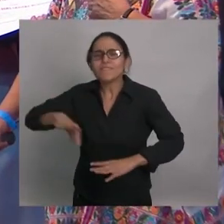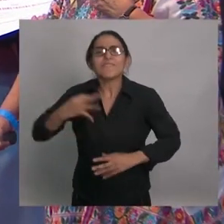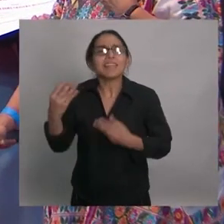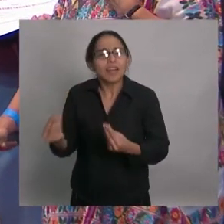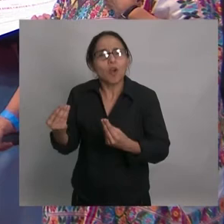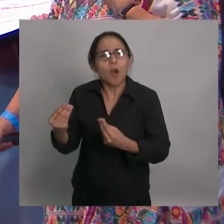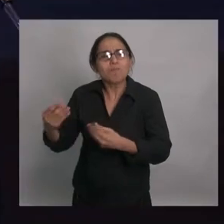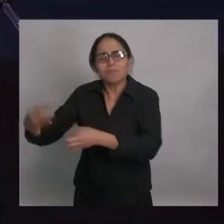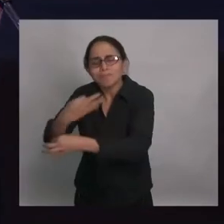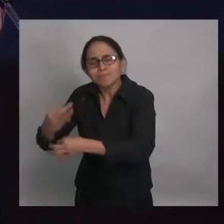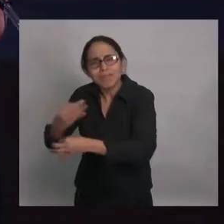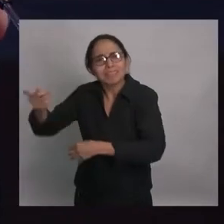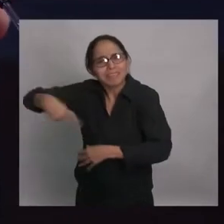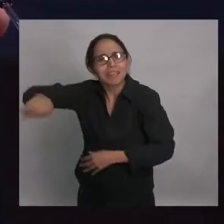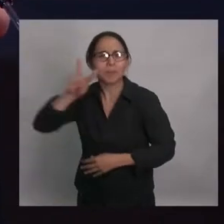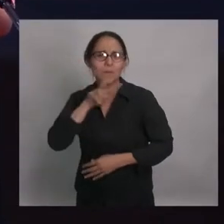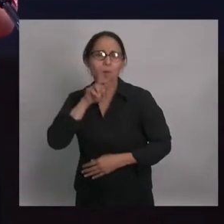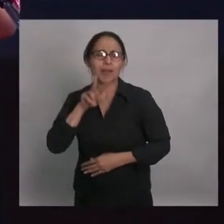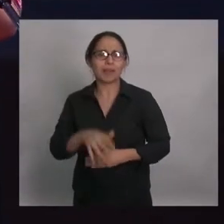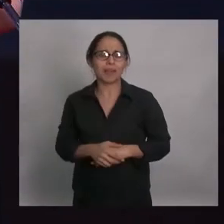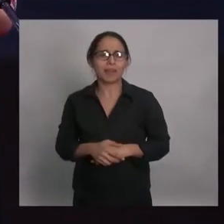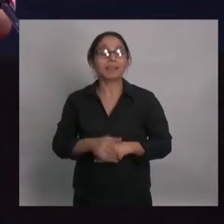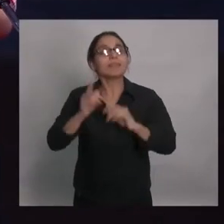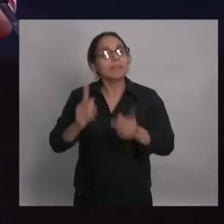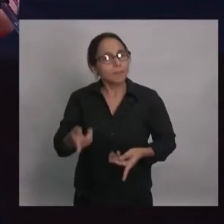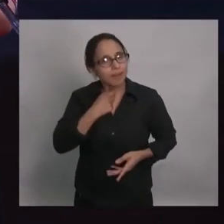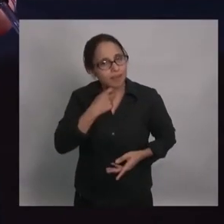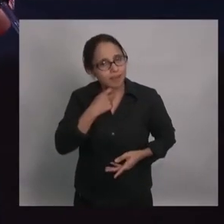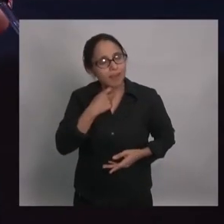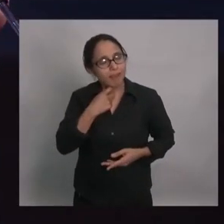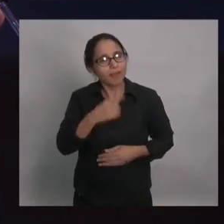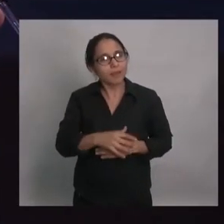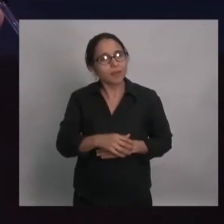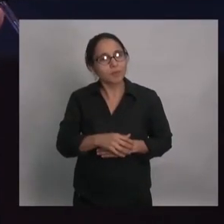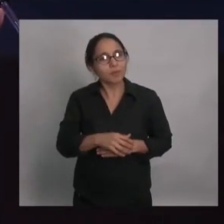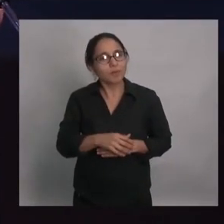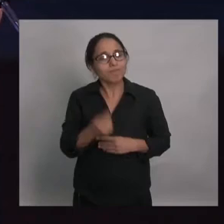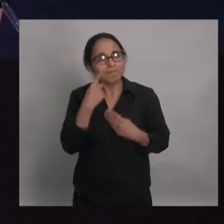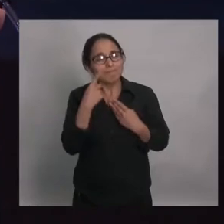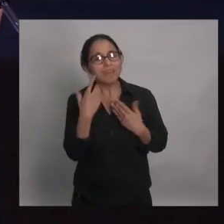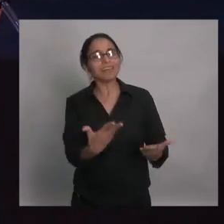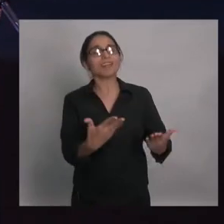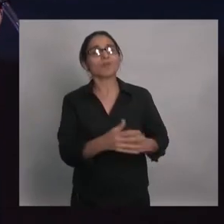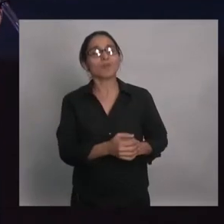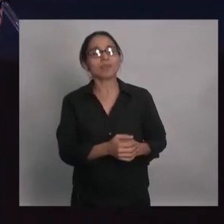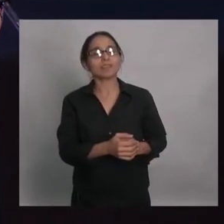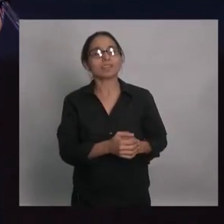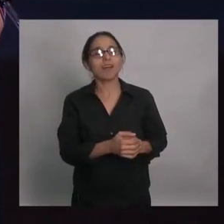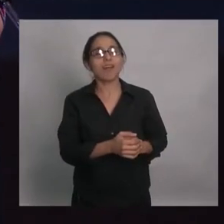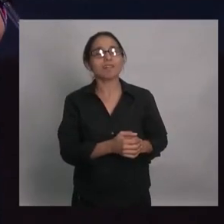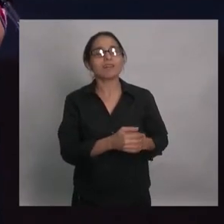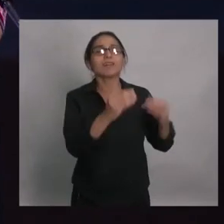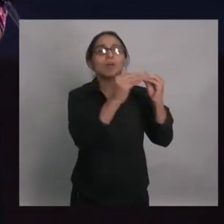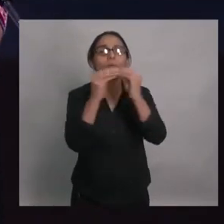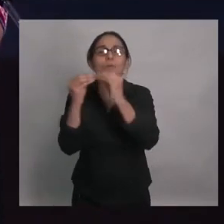también quiero aprovechar la oportunidad para reconocer a nuestras compañeras